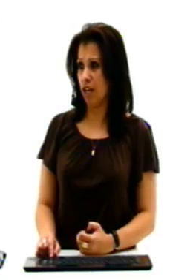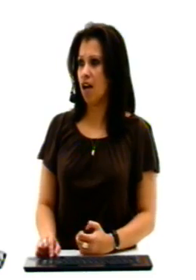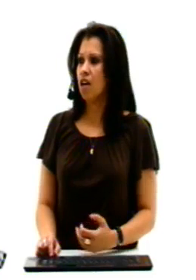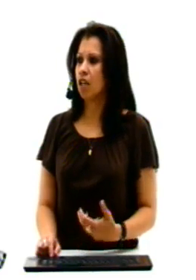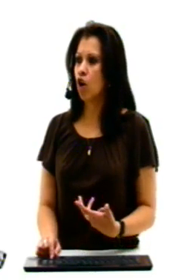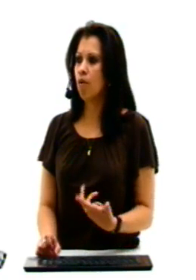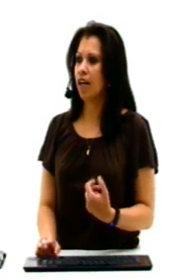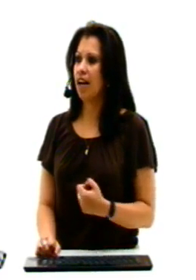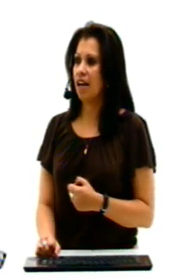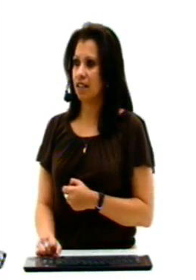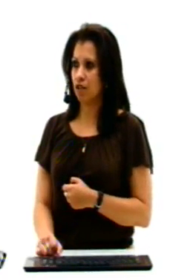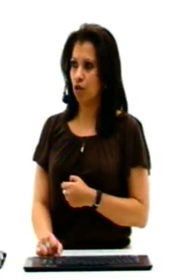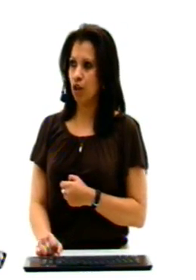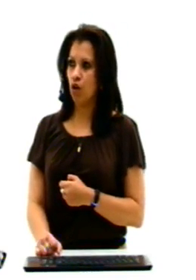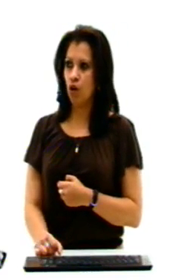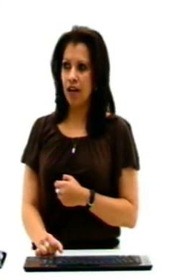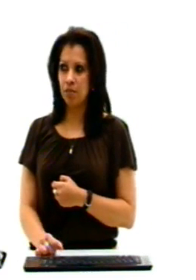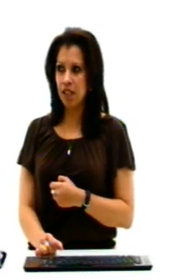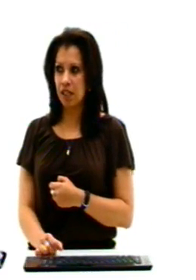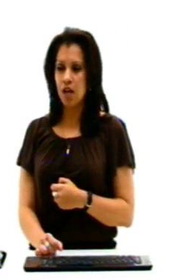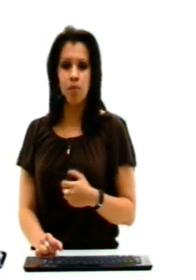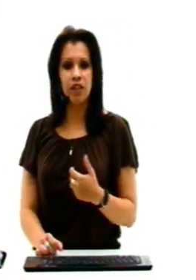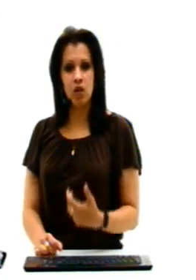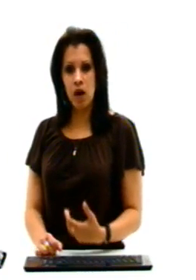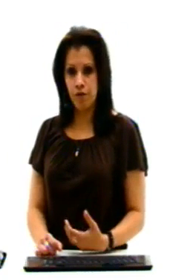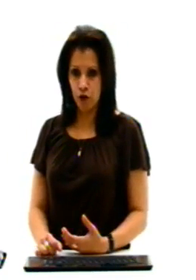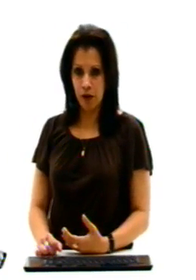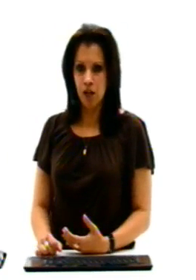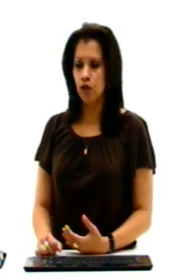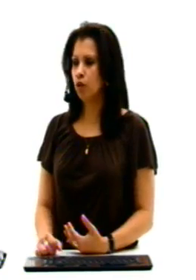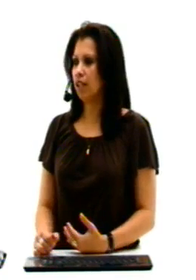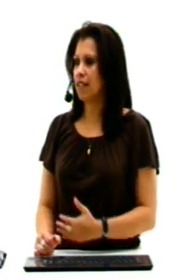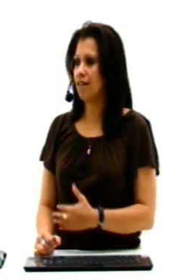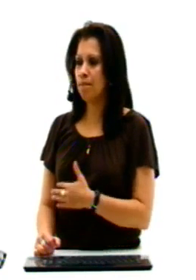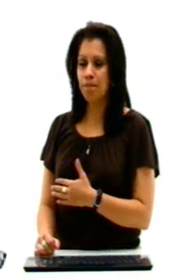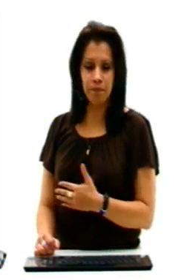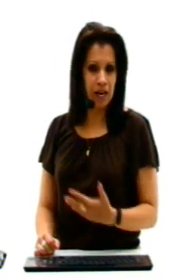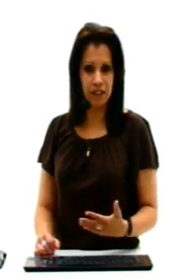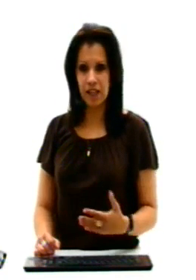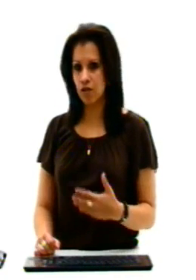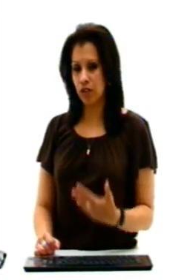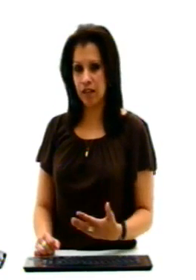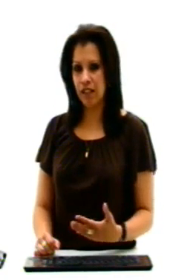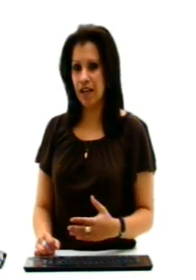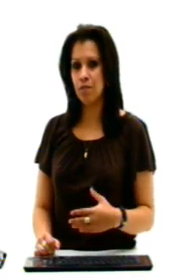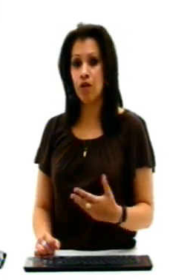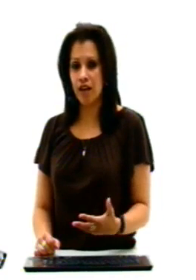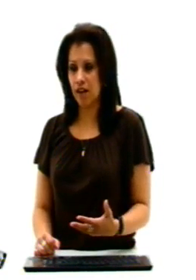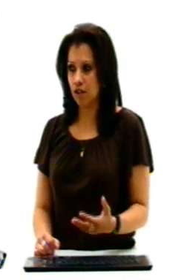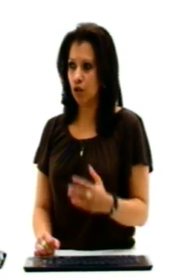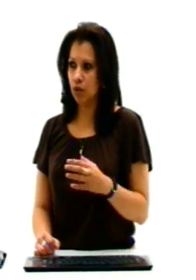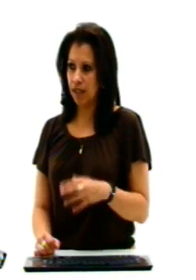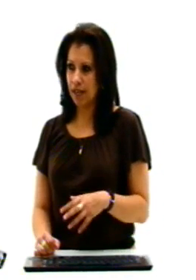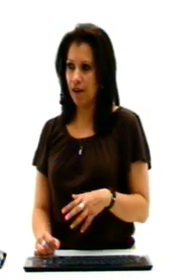tecnología y cómo era la extracción de oro en las minas pues De igual forma no utilizaban prácticas o técnicas